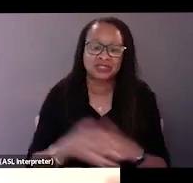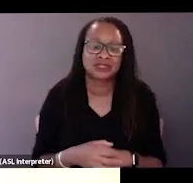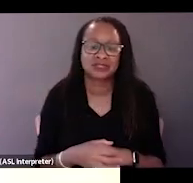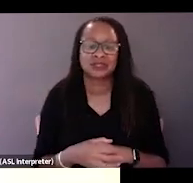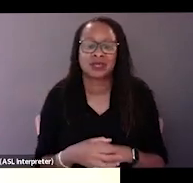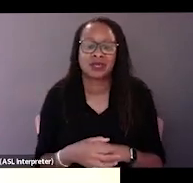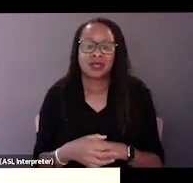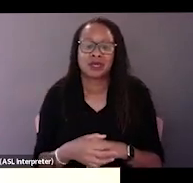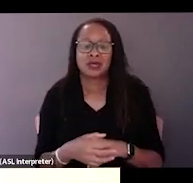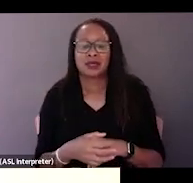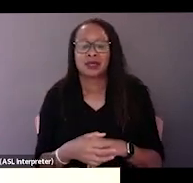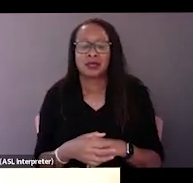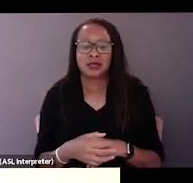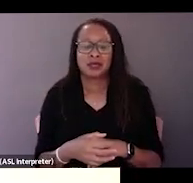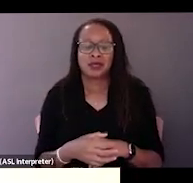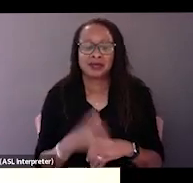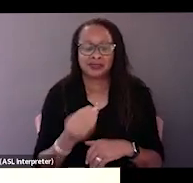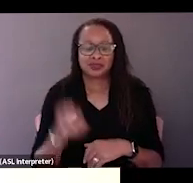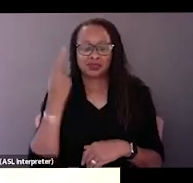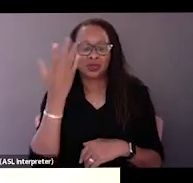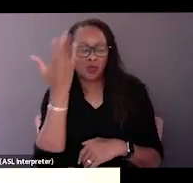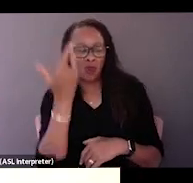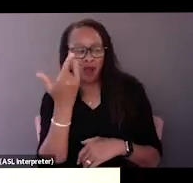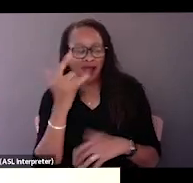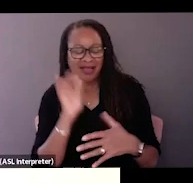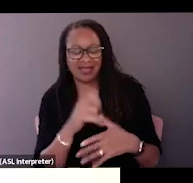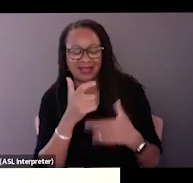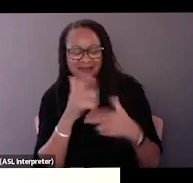interesa tanto, por qué me motiva.